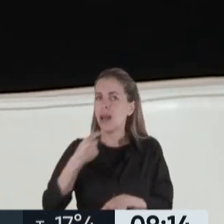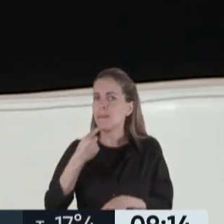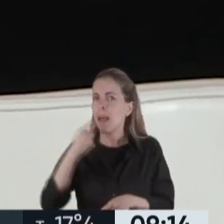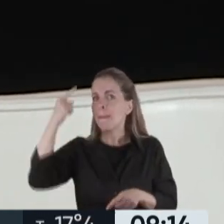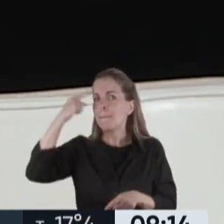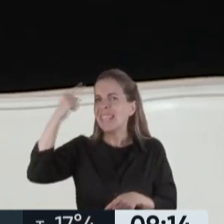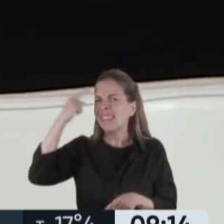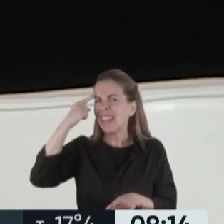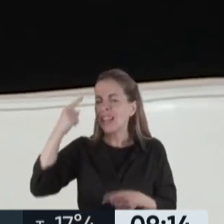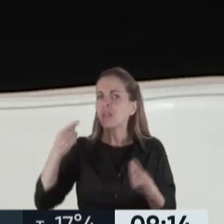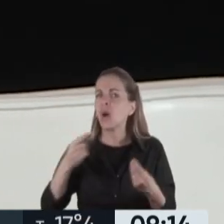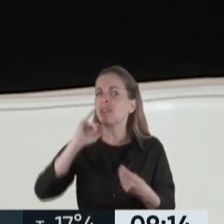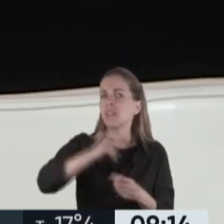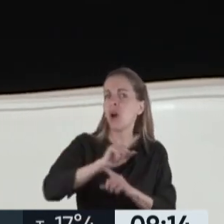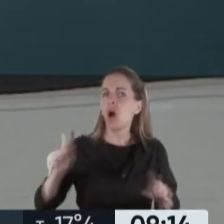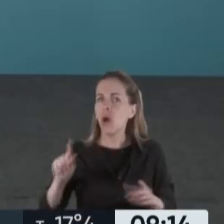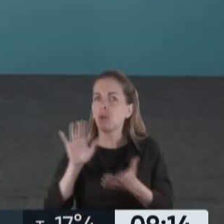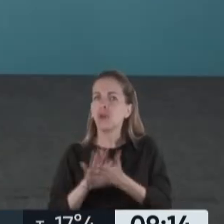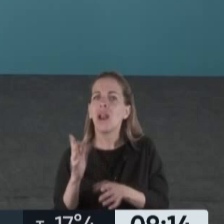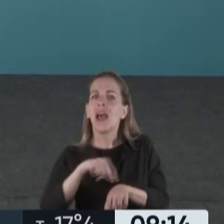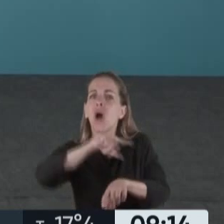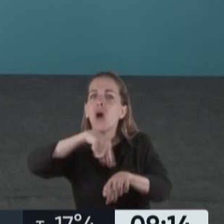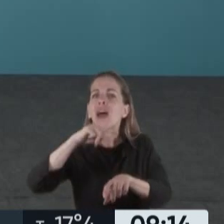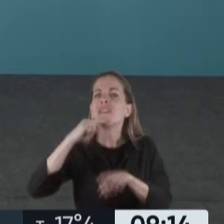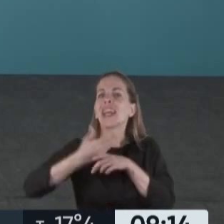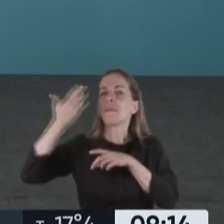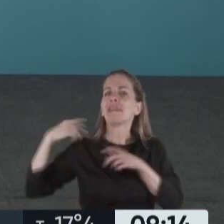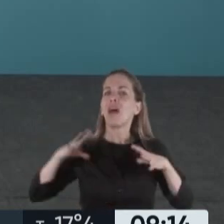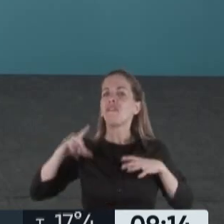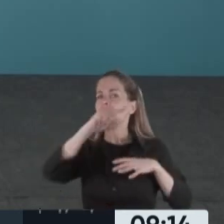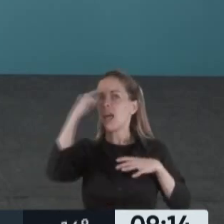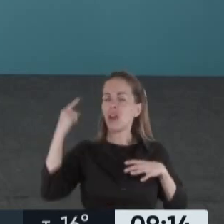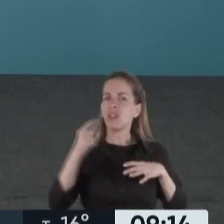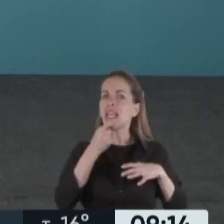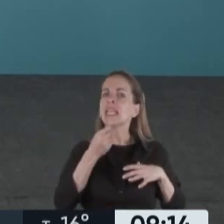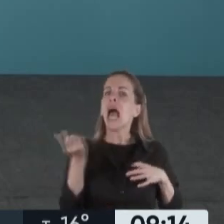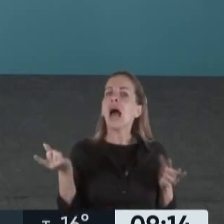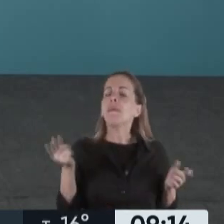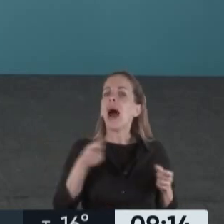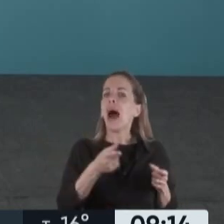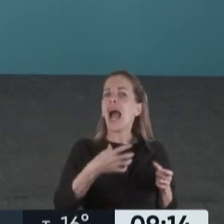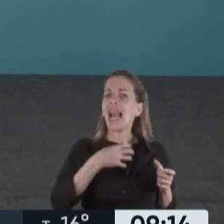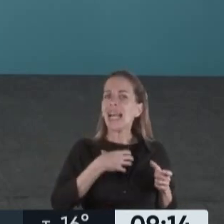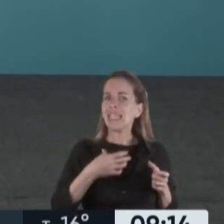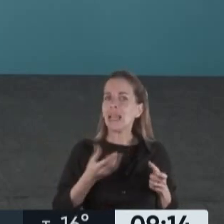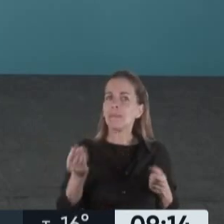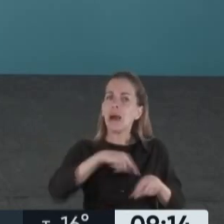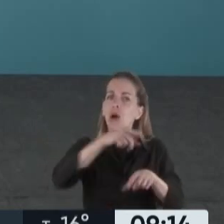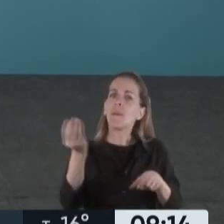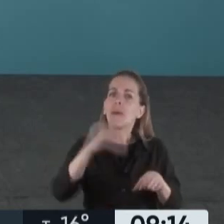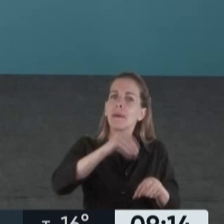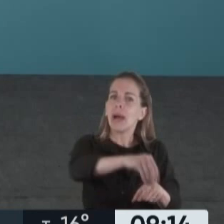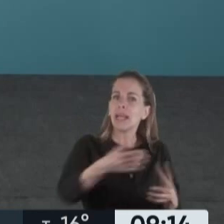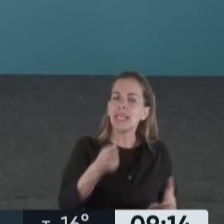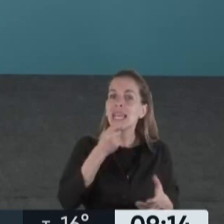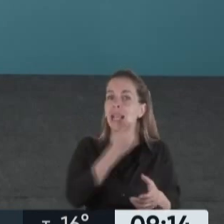posibilidad de recuperar estas horas del día viernes pasado y si se va a transferir una serie de fondos económicos para que puedan